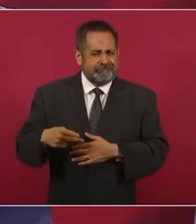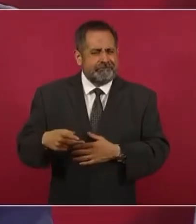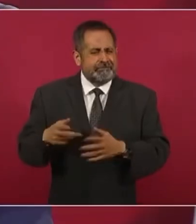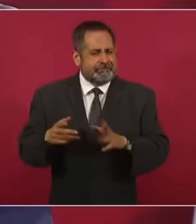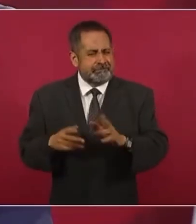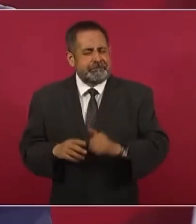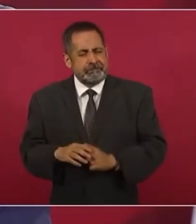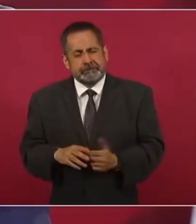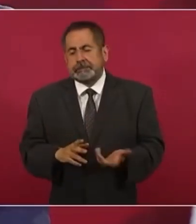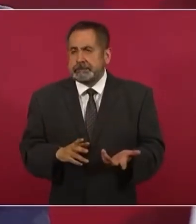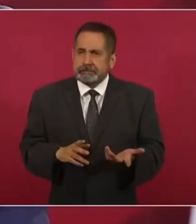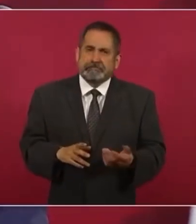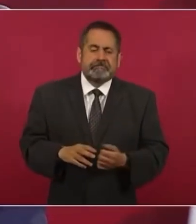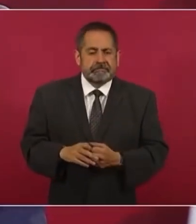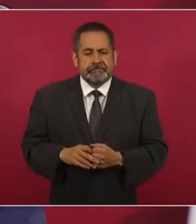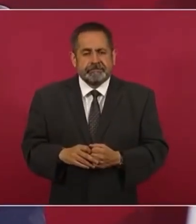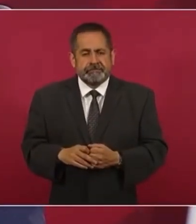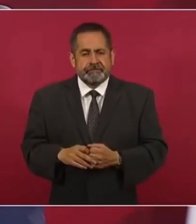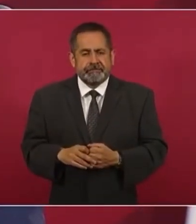Entonces,